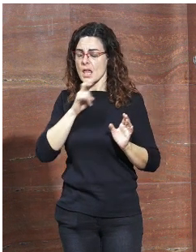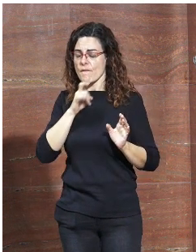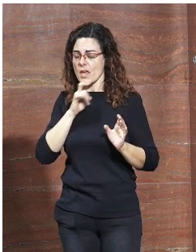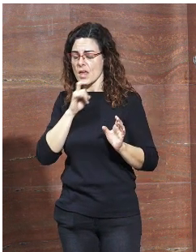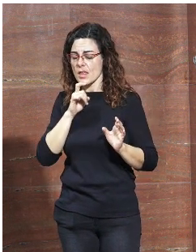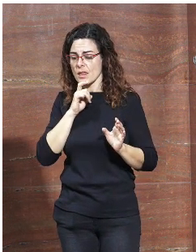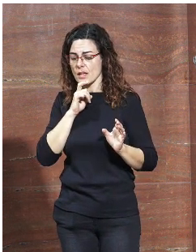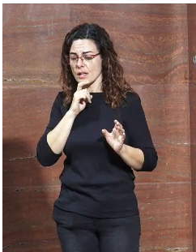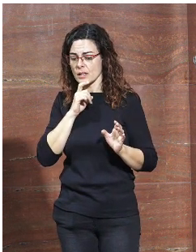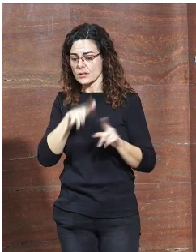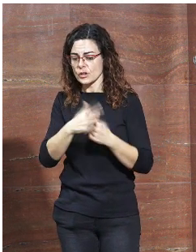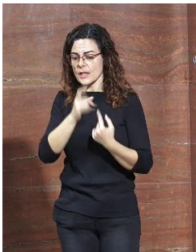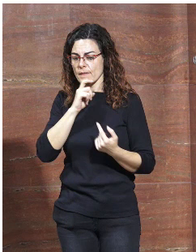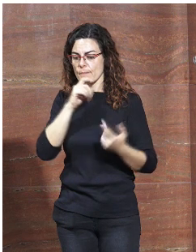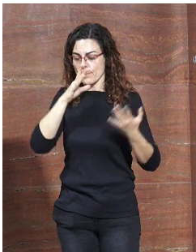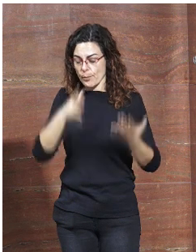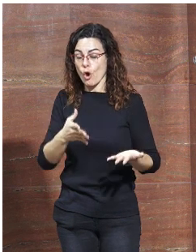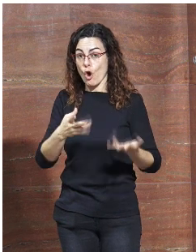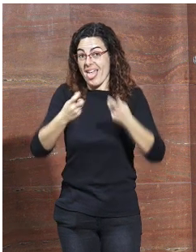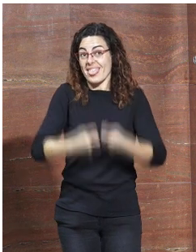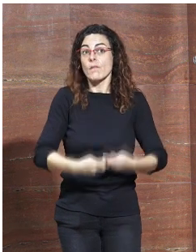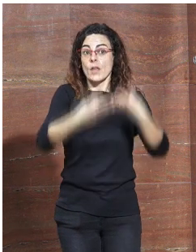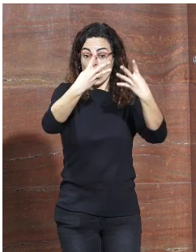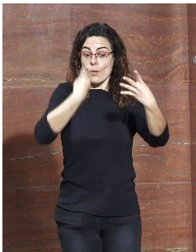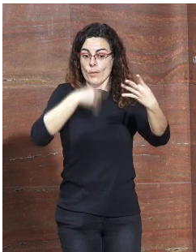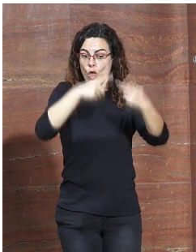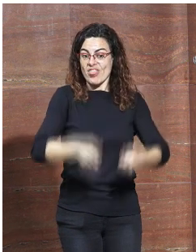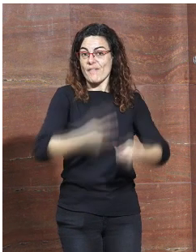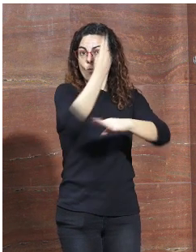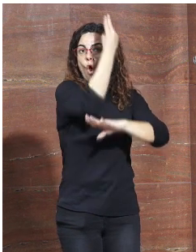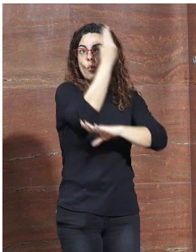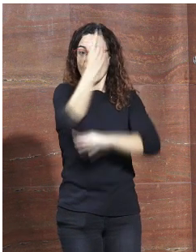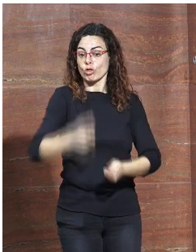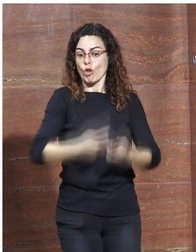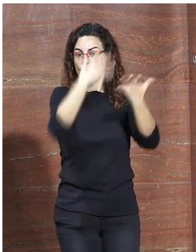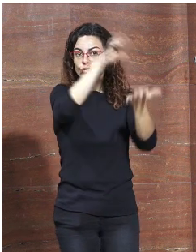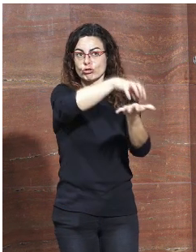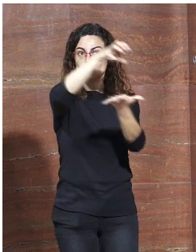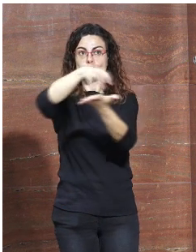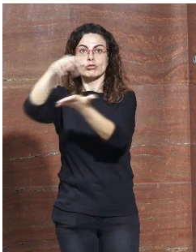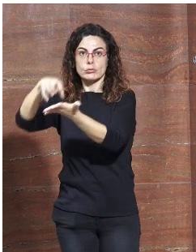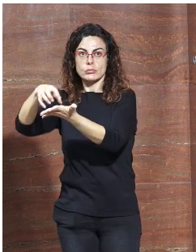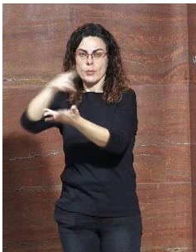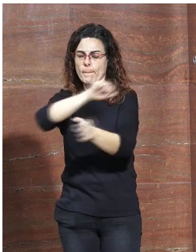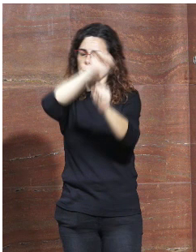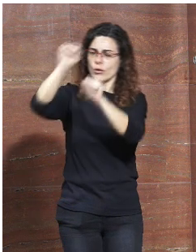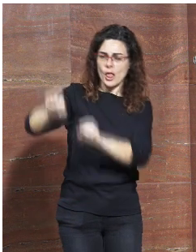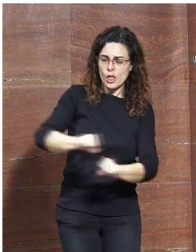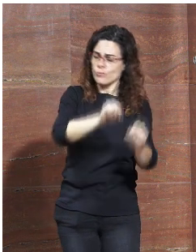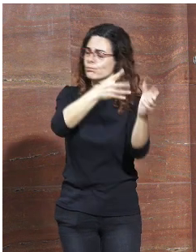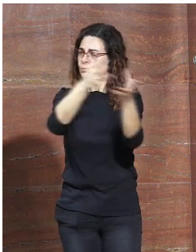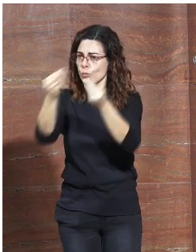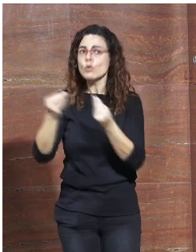acusada, precisamente porque estos edificios, estos monumentos, pues están muy protegidos, pero